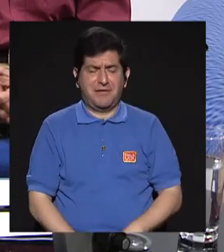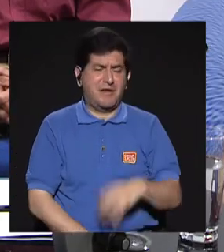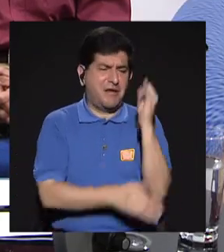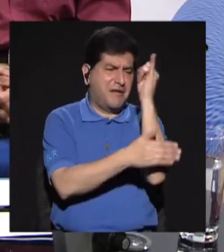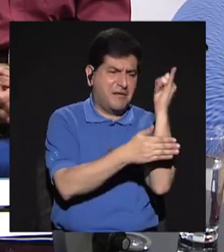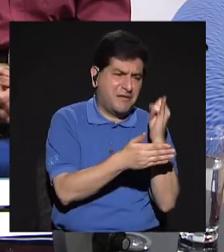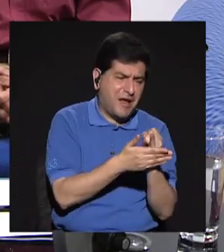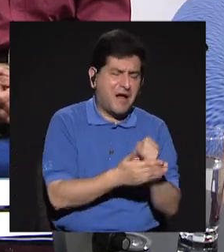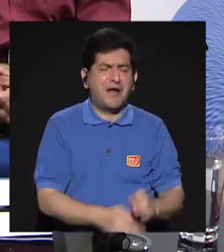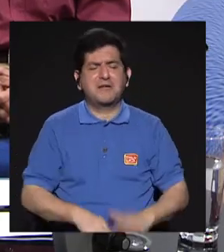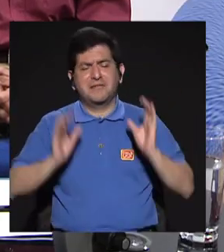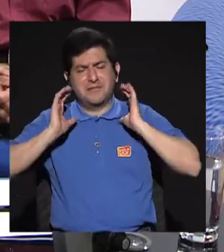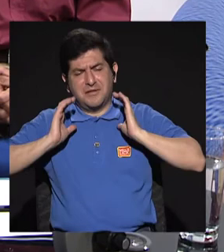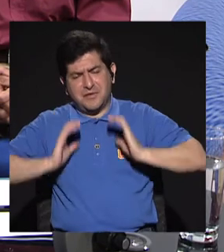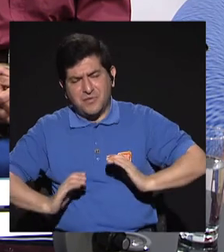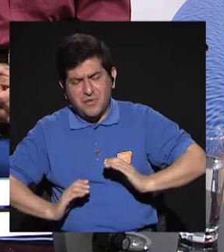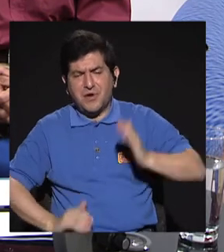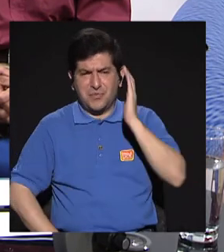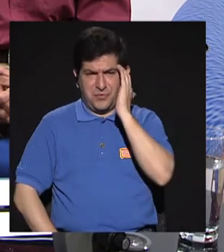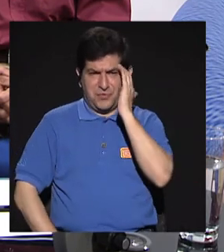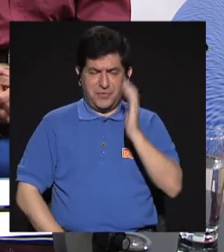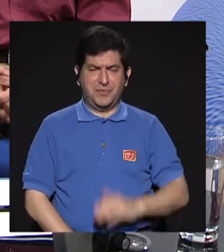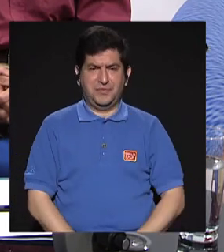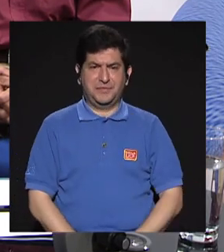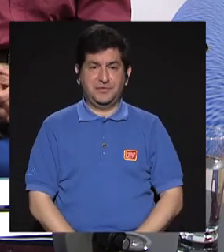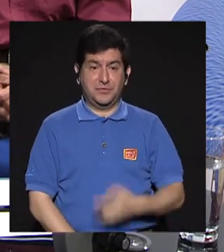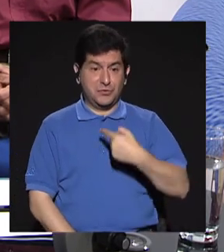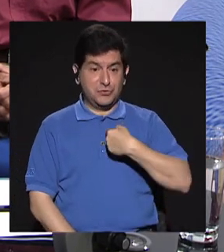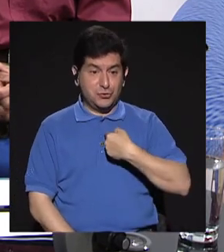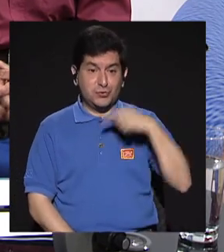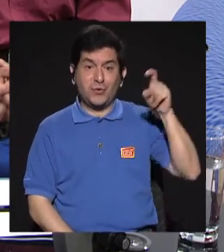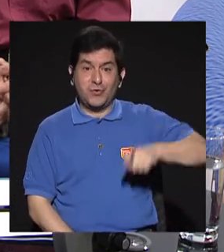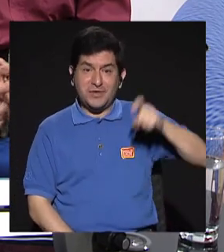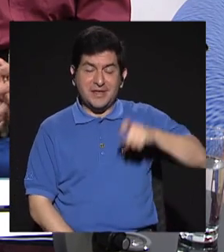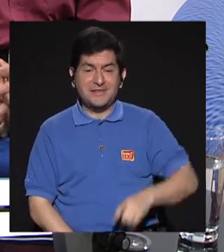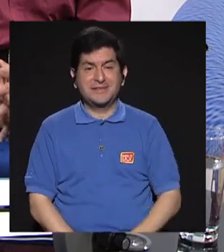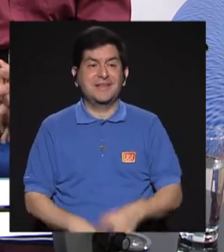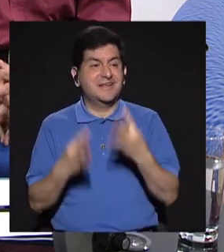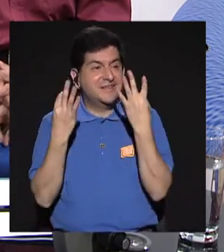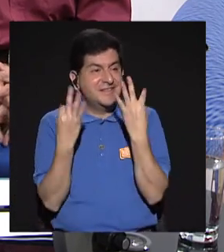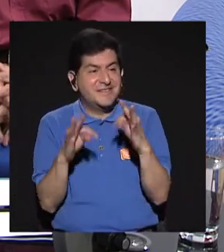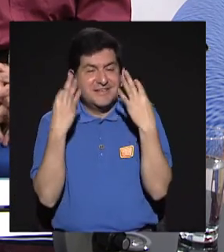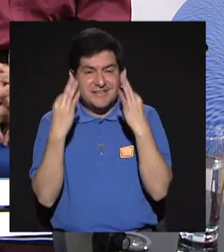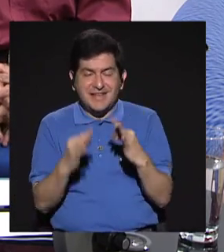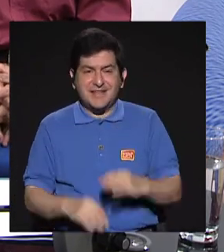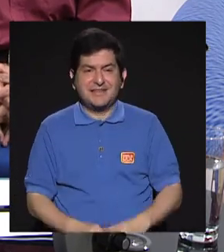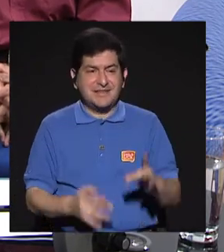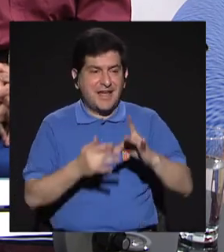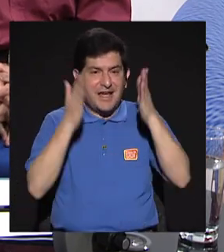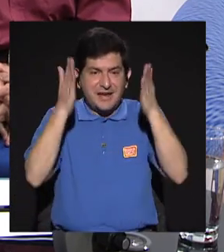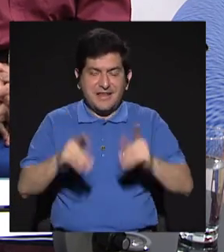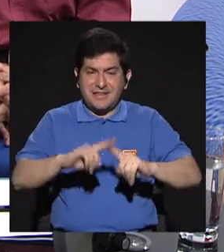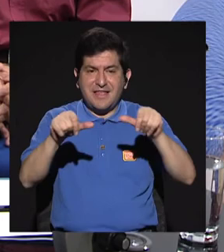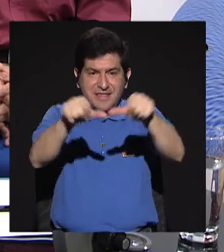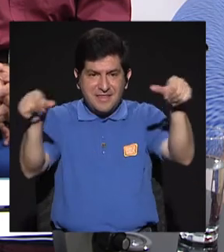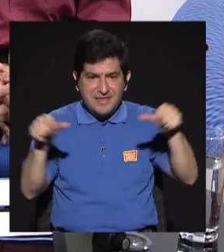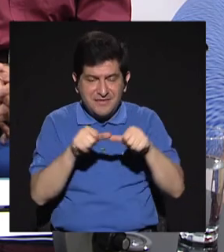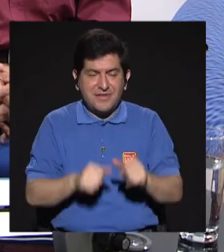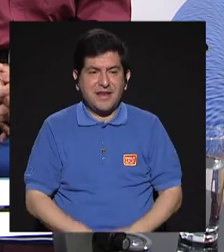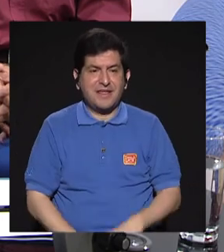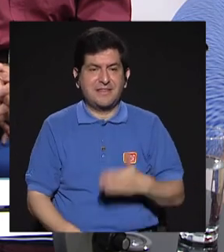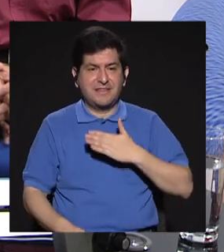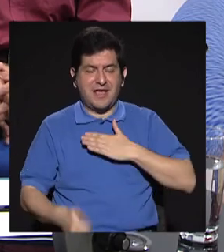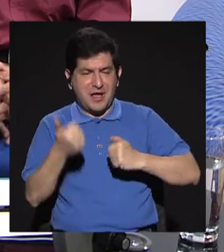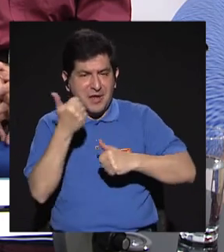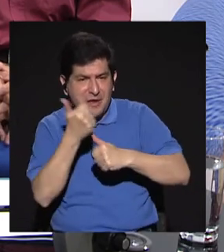conocimiento la parte artística la parte anatómica en este caso yo tuve que tratar de especialistas de diferentes